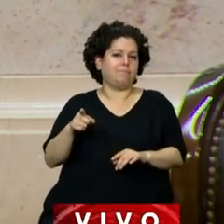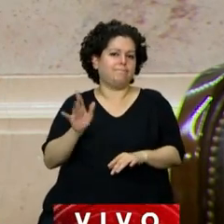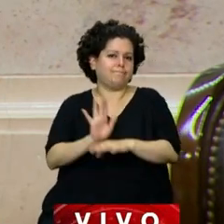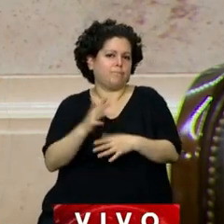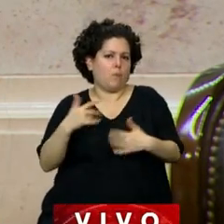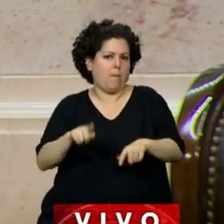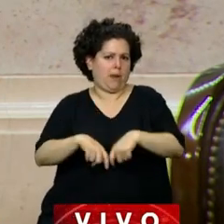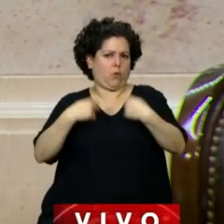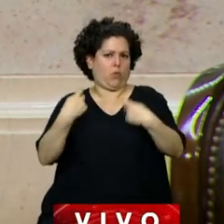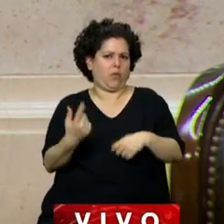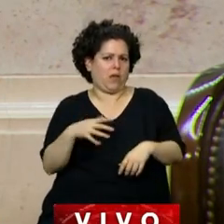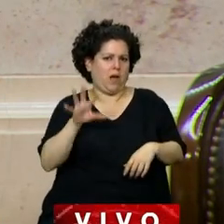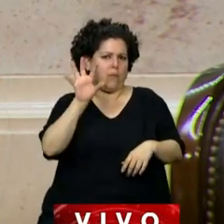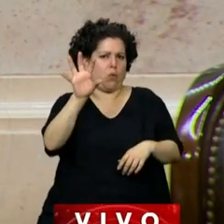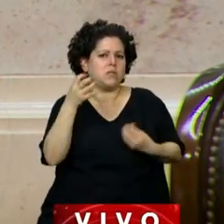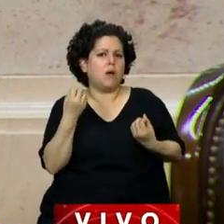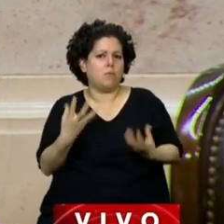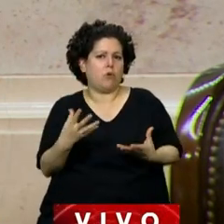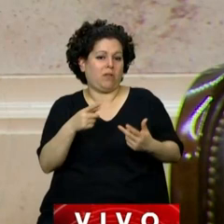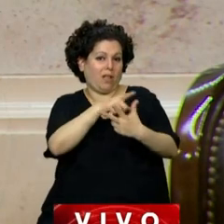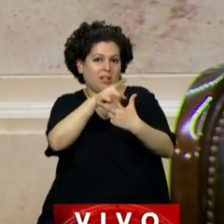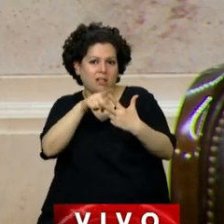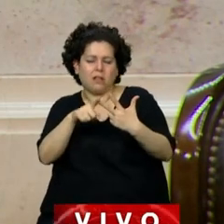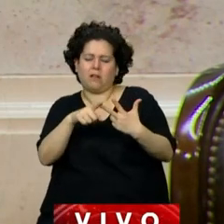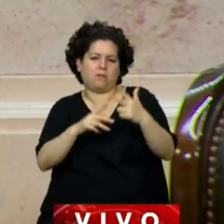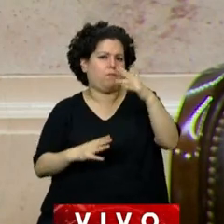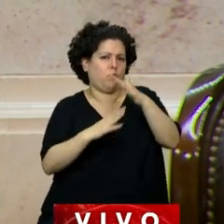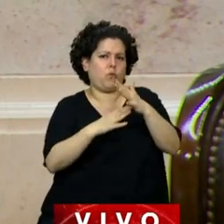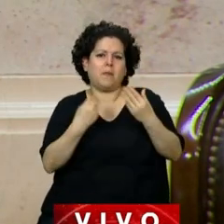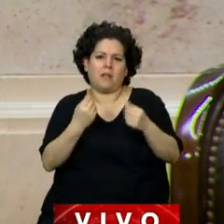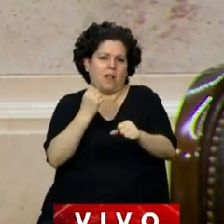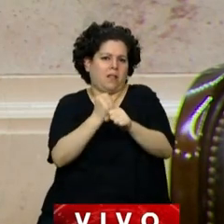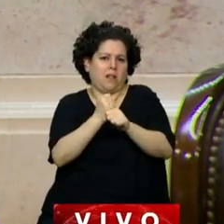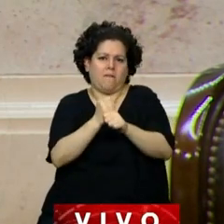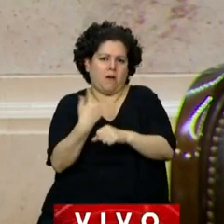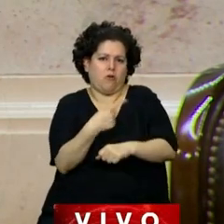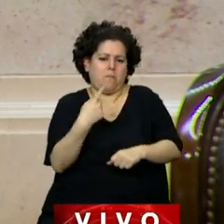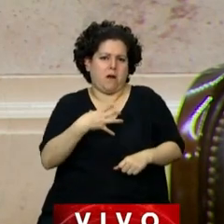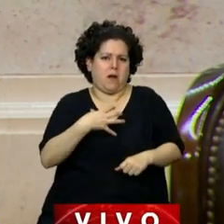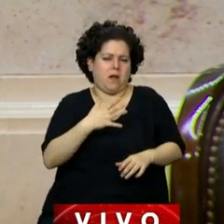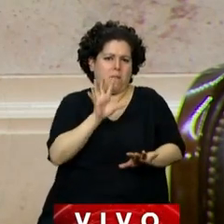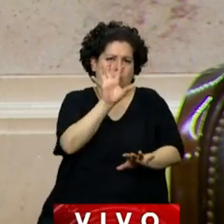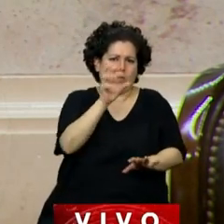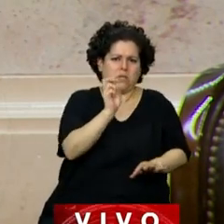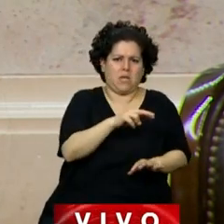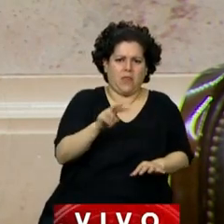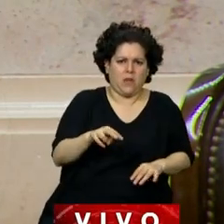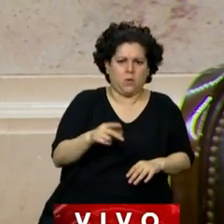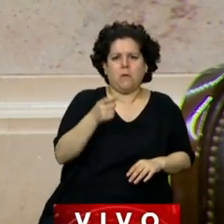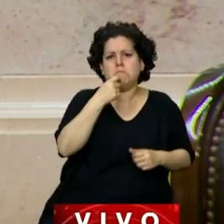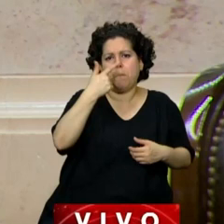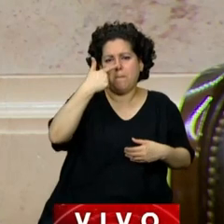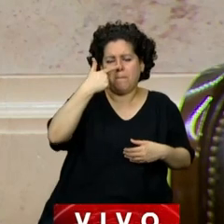gran perjuicio porque son los pilares fundamentales de estas actividades que estamos teniendo en la provincia, esto es